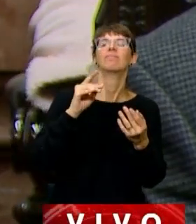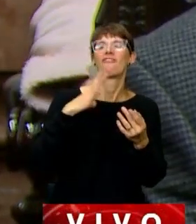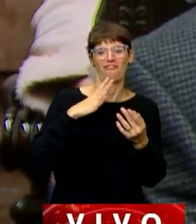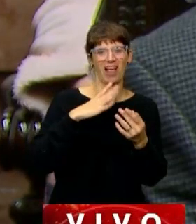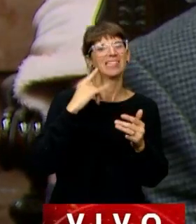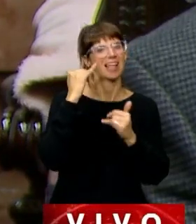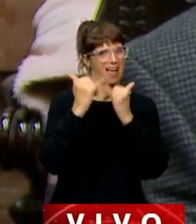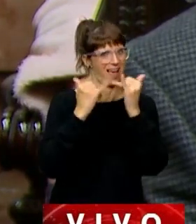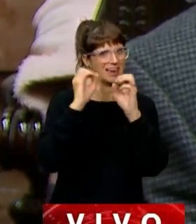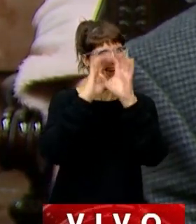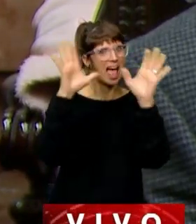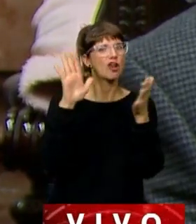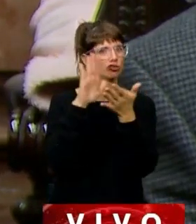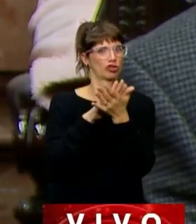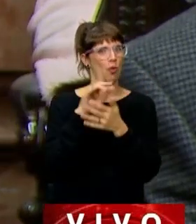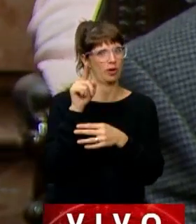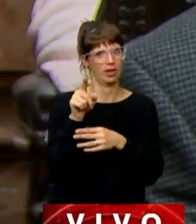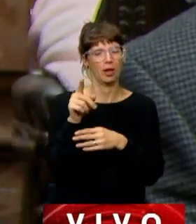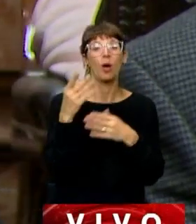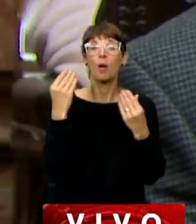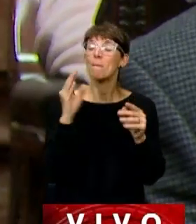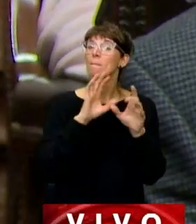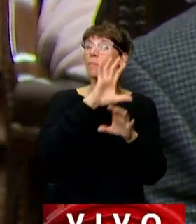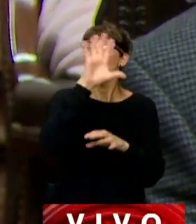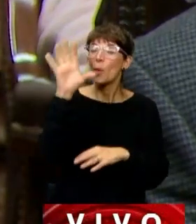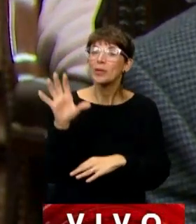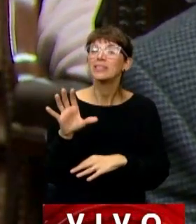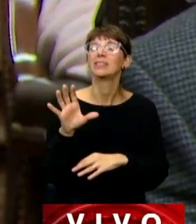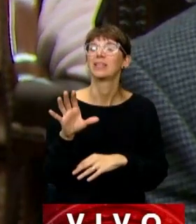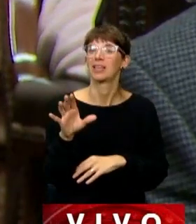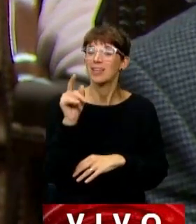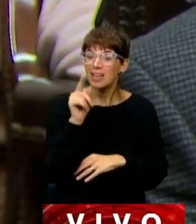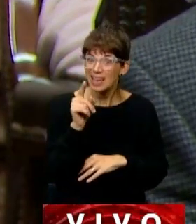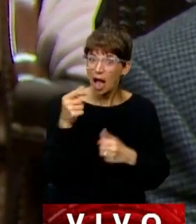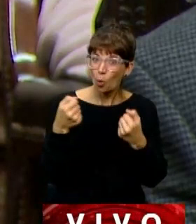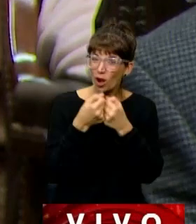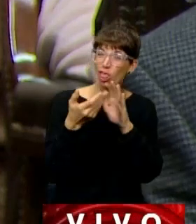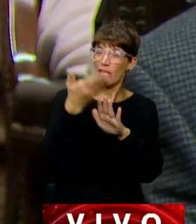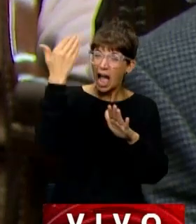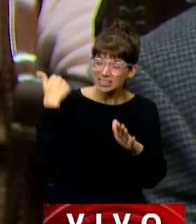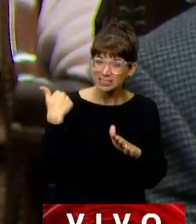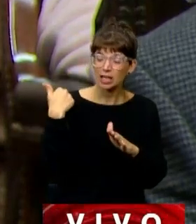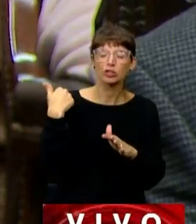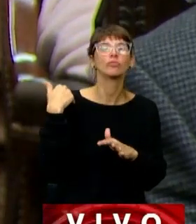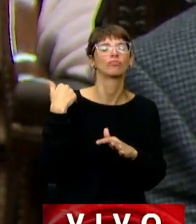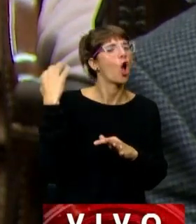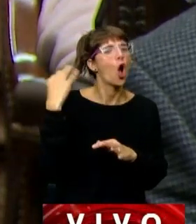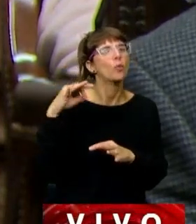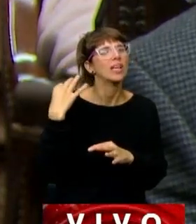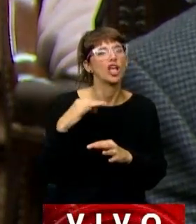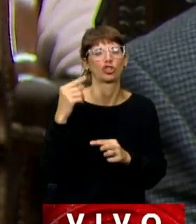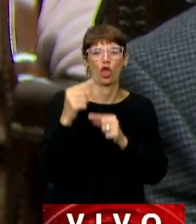dicho. Porque si bien las provincias se veían obligadas en este acuerdo a disminuir de manera